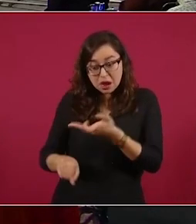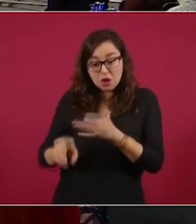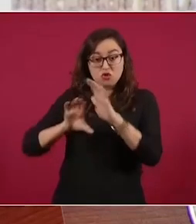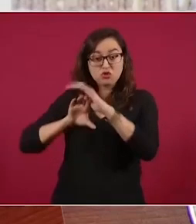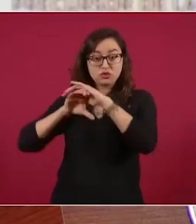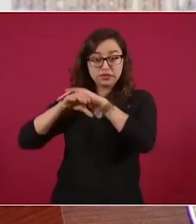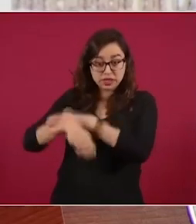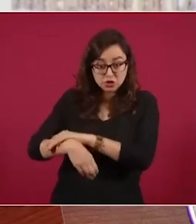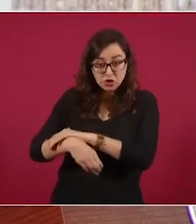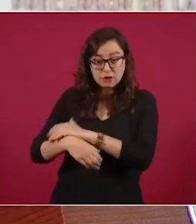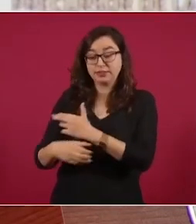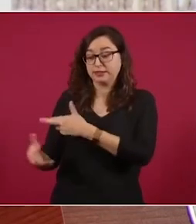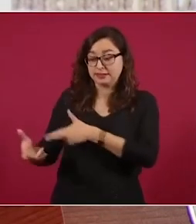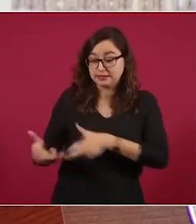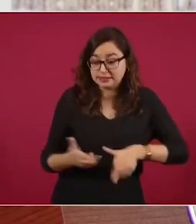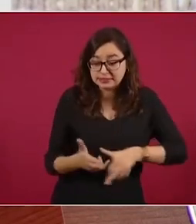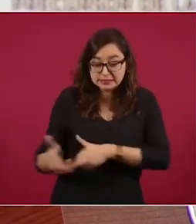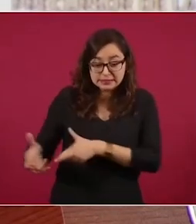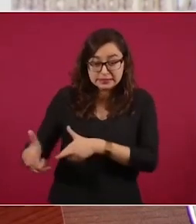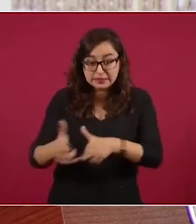cenotes,